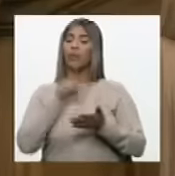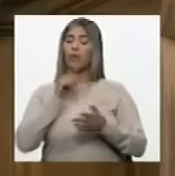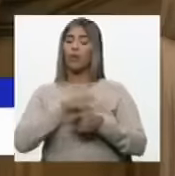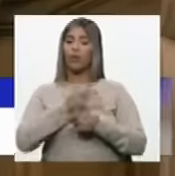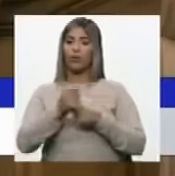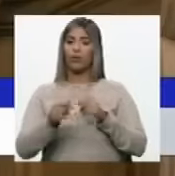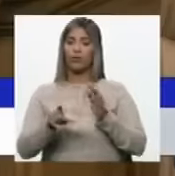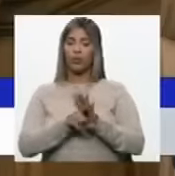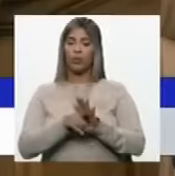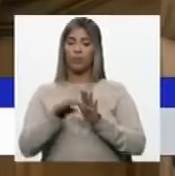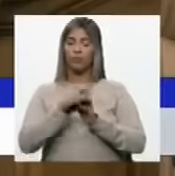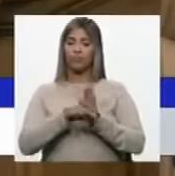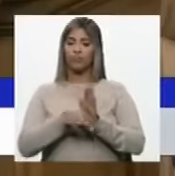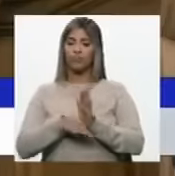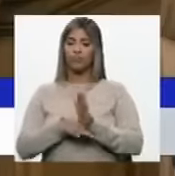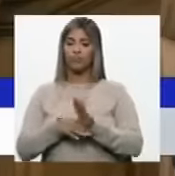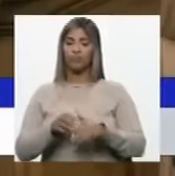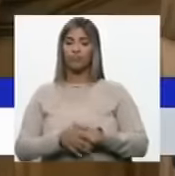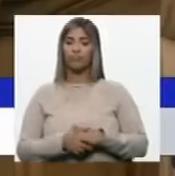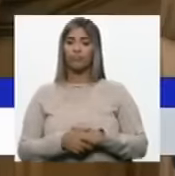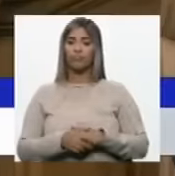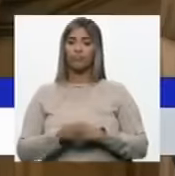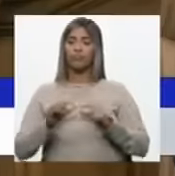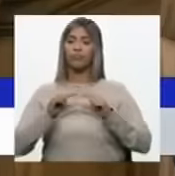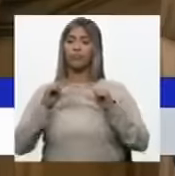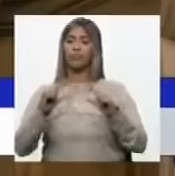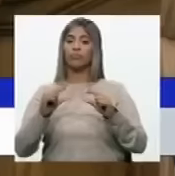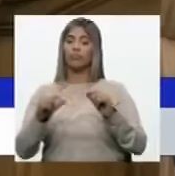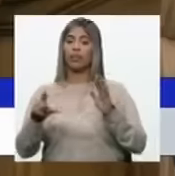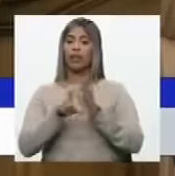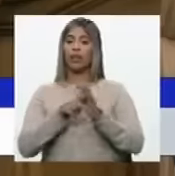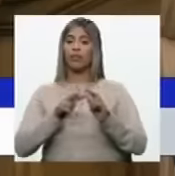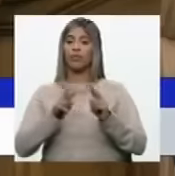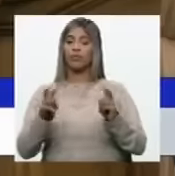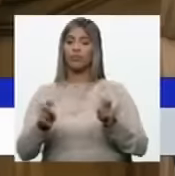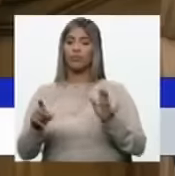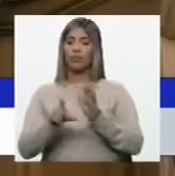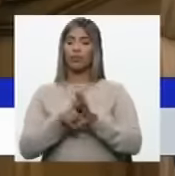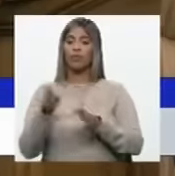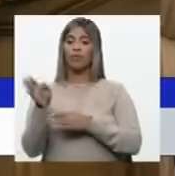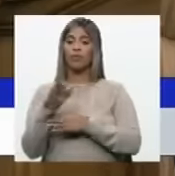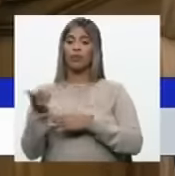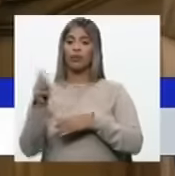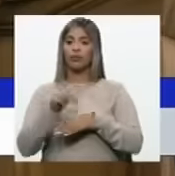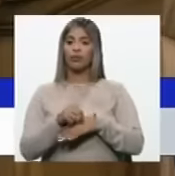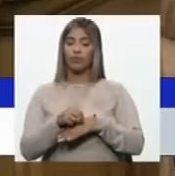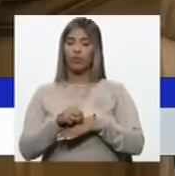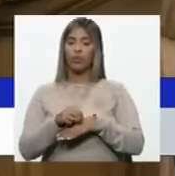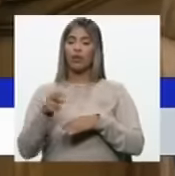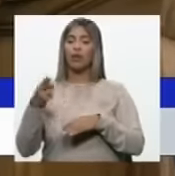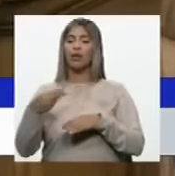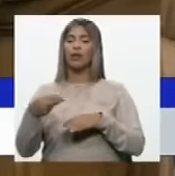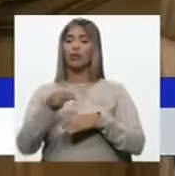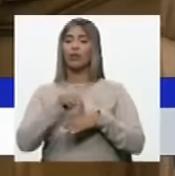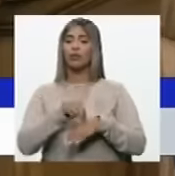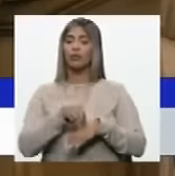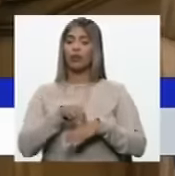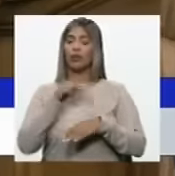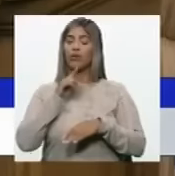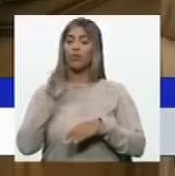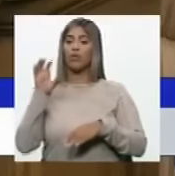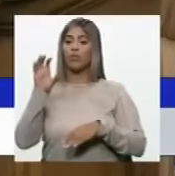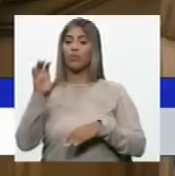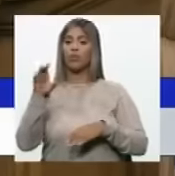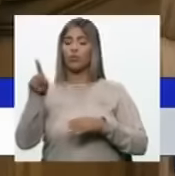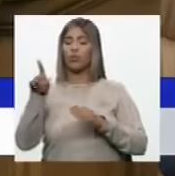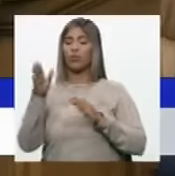ley quedando redactado en los siguientes términos. Título, Ley de Reforma de la Ley de Bandera Nacional, Himno Nacional y Escudo de Armas